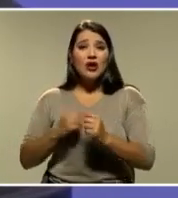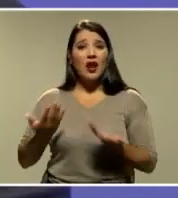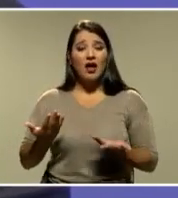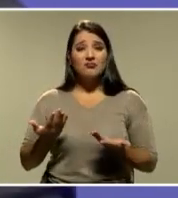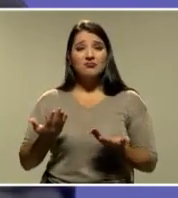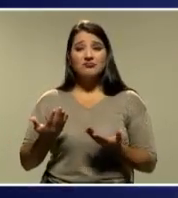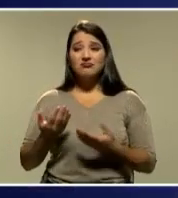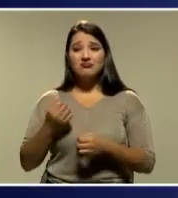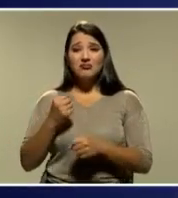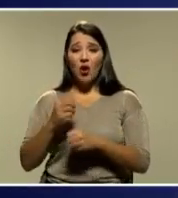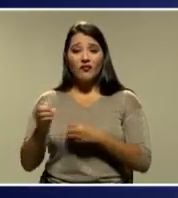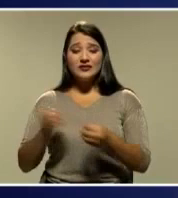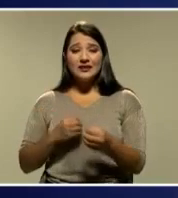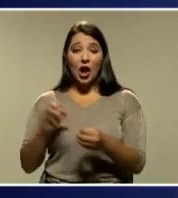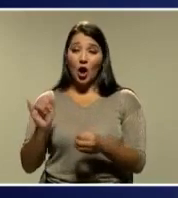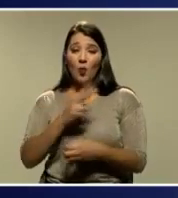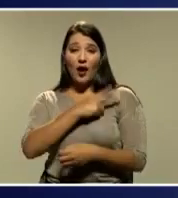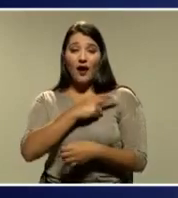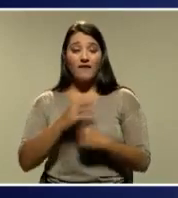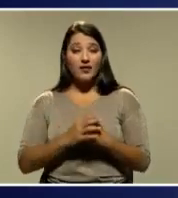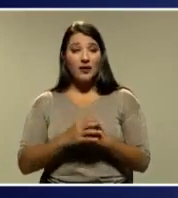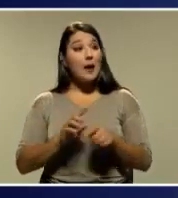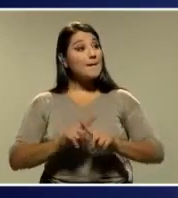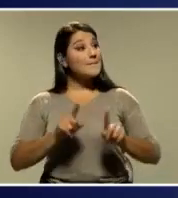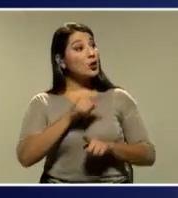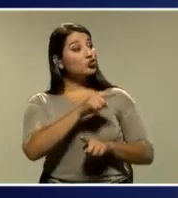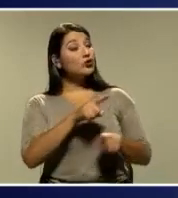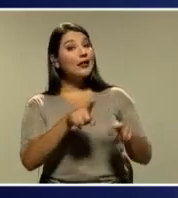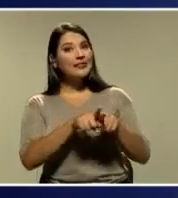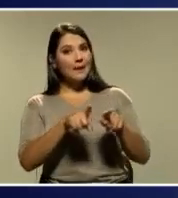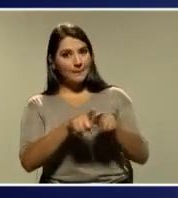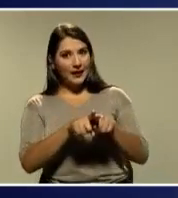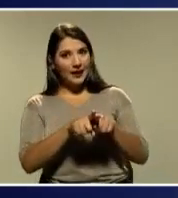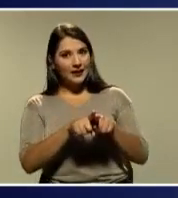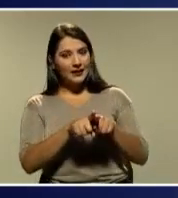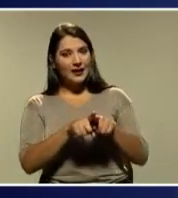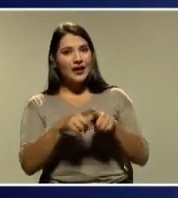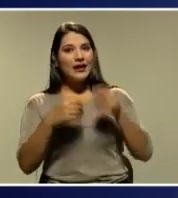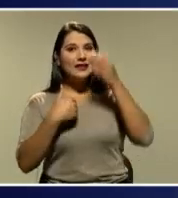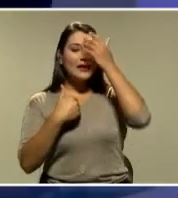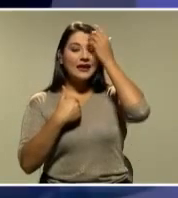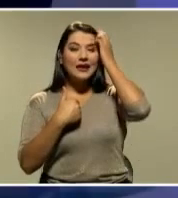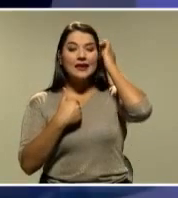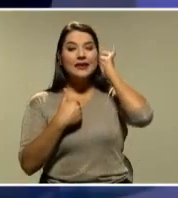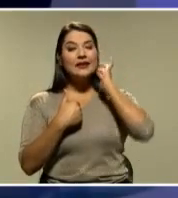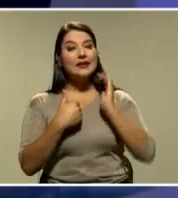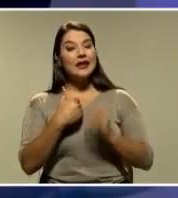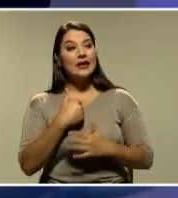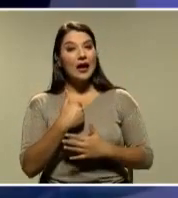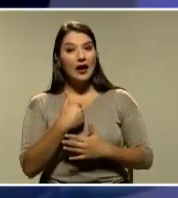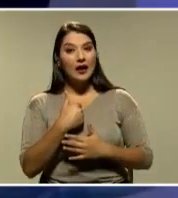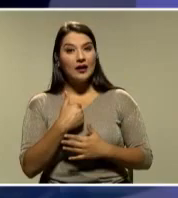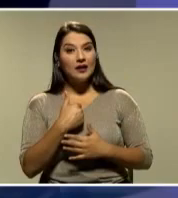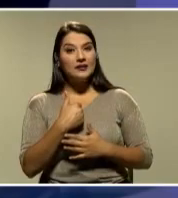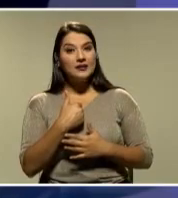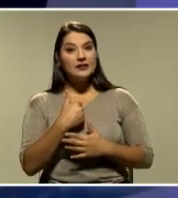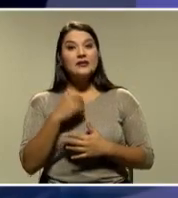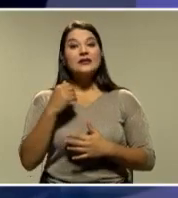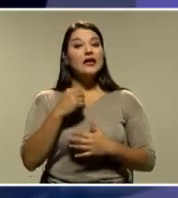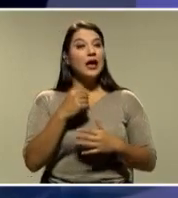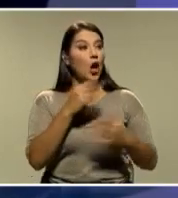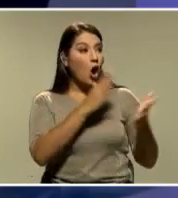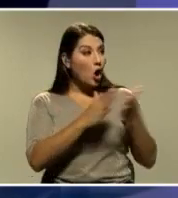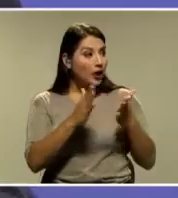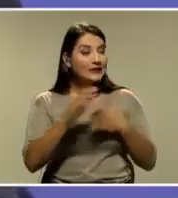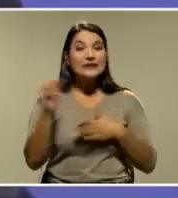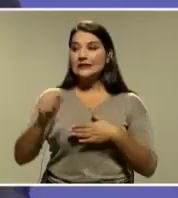jefe Pero aparte a usted le tocaba cortar el sushi, digamos. Era sí. el... Decidir